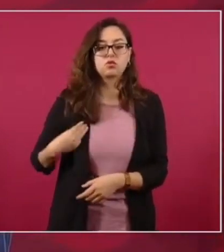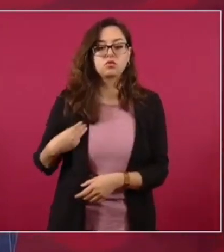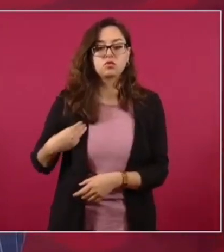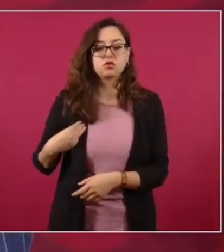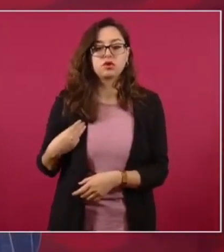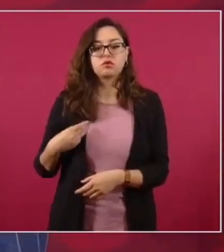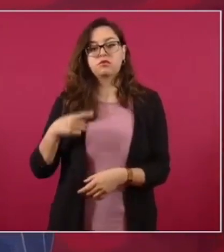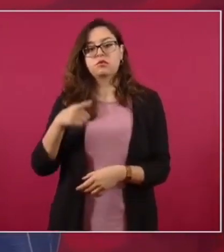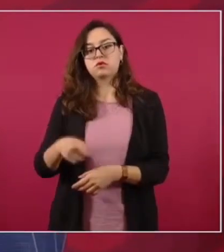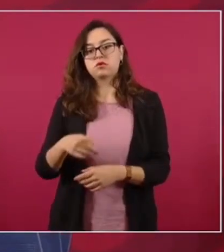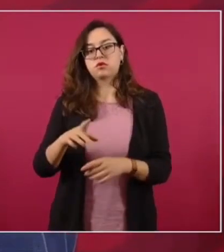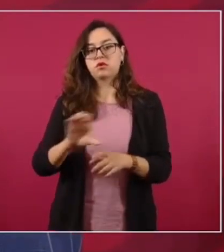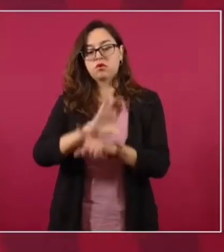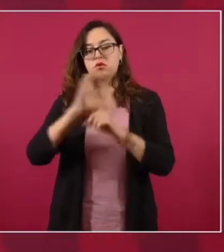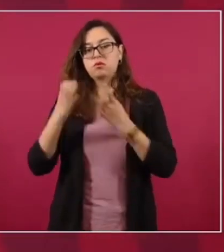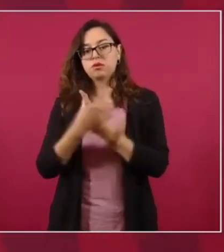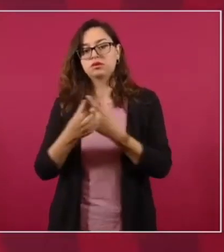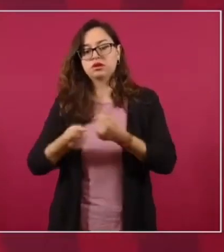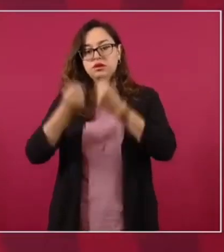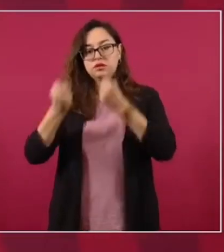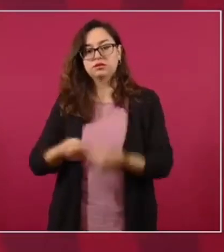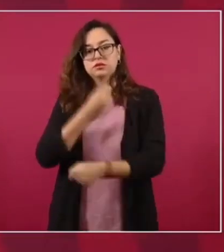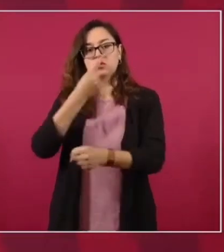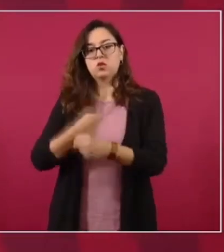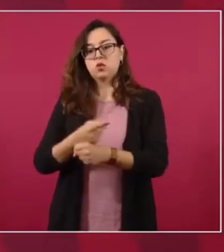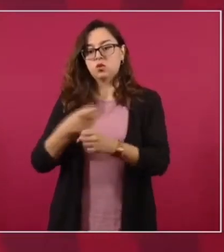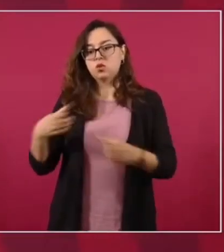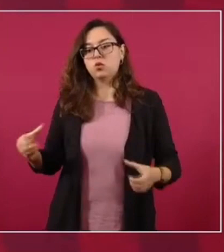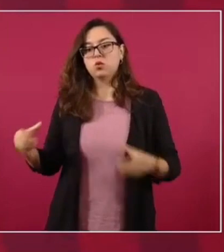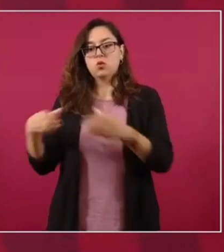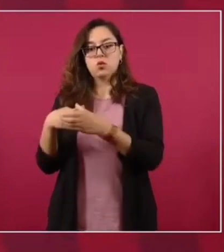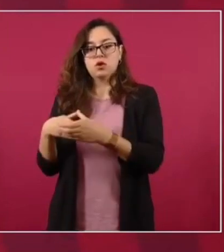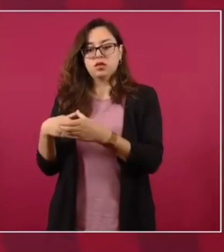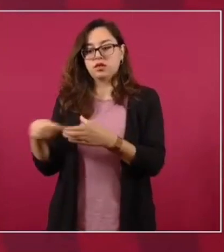del Consejo de Seguridad de la ONU tienen